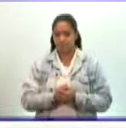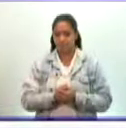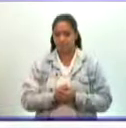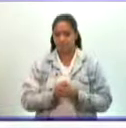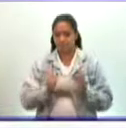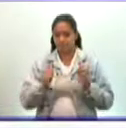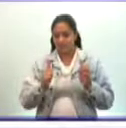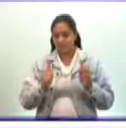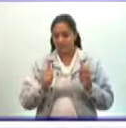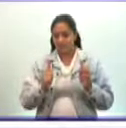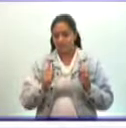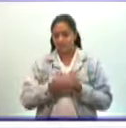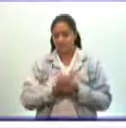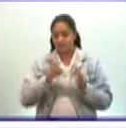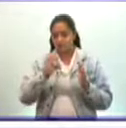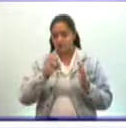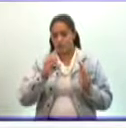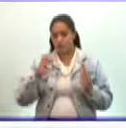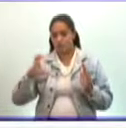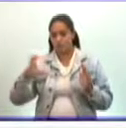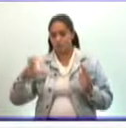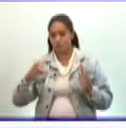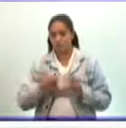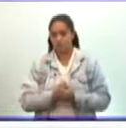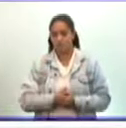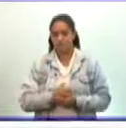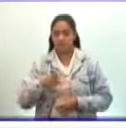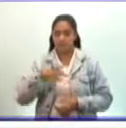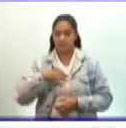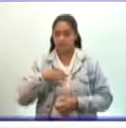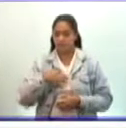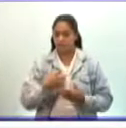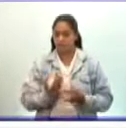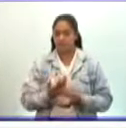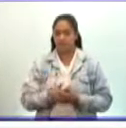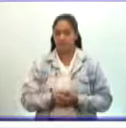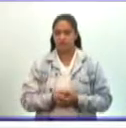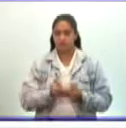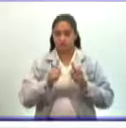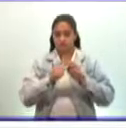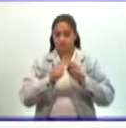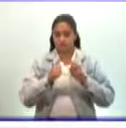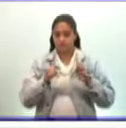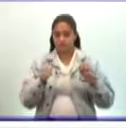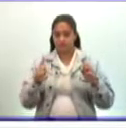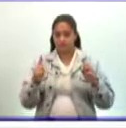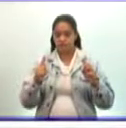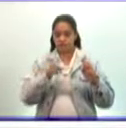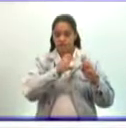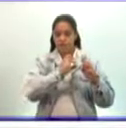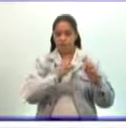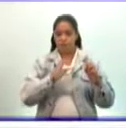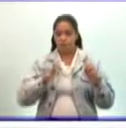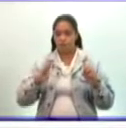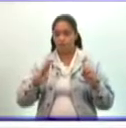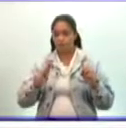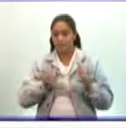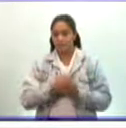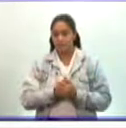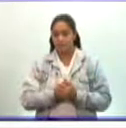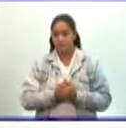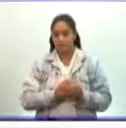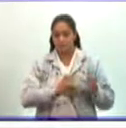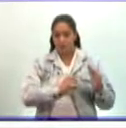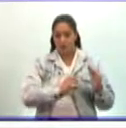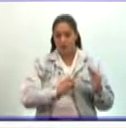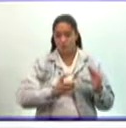semirrecta OC. Y tenemos el segmento OB y el segmento OD, que